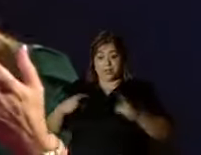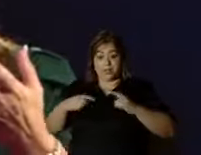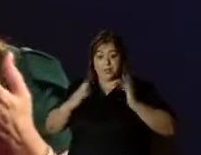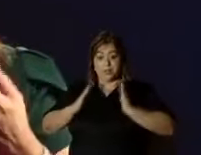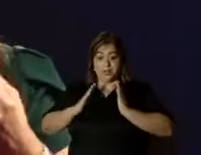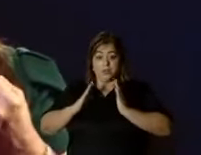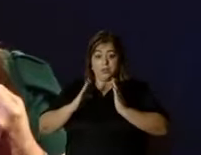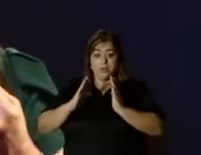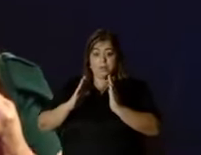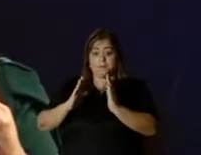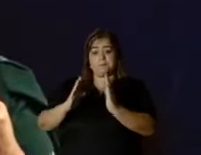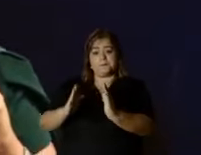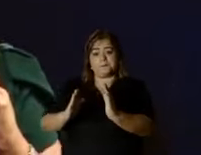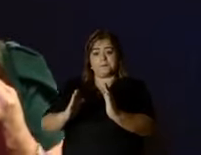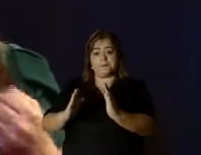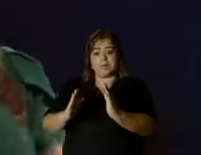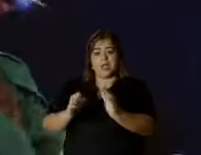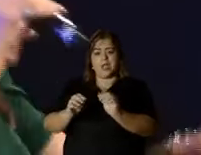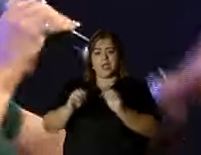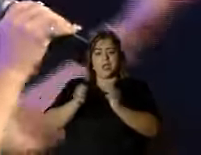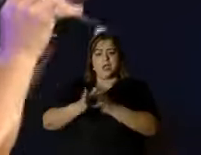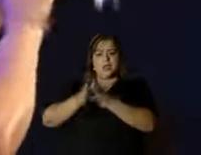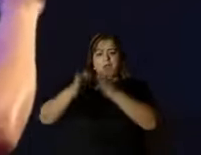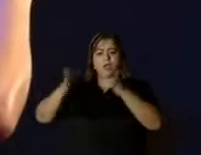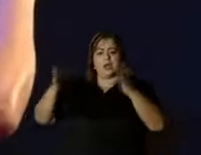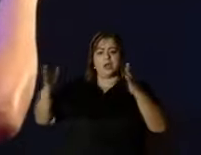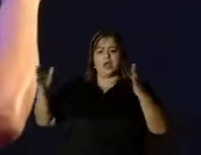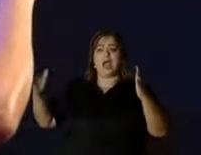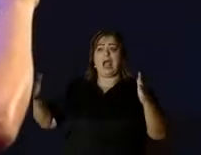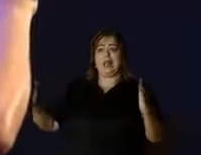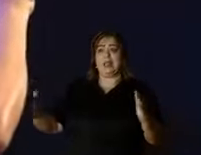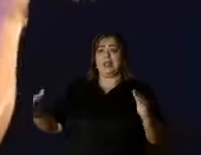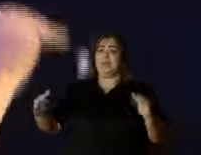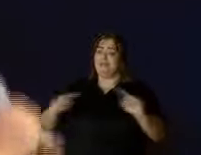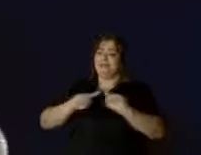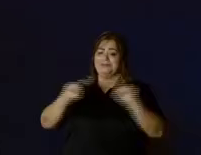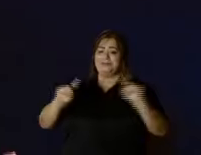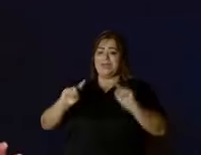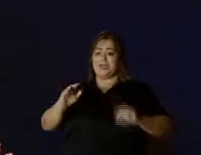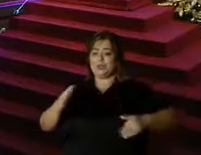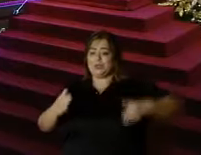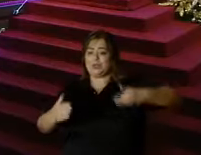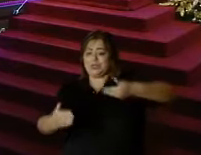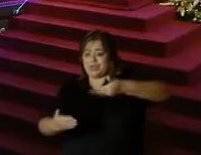Señor, sosténme hasta llegar.